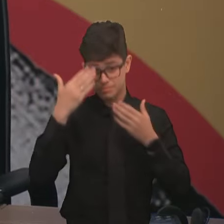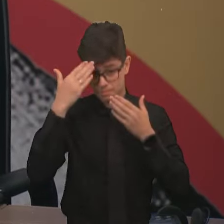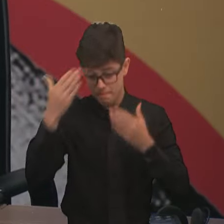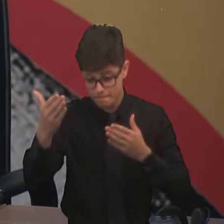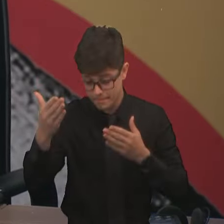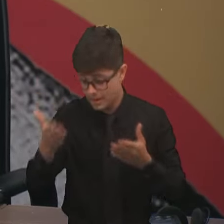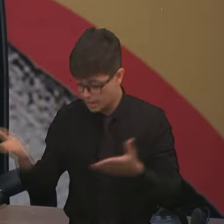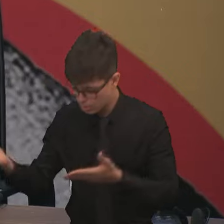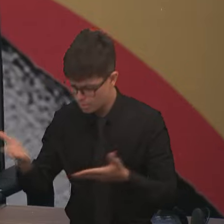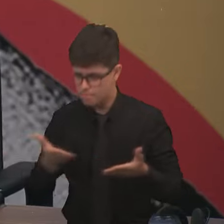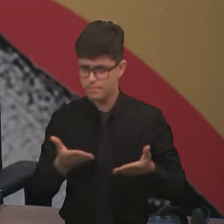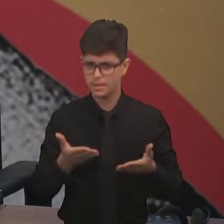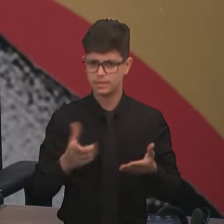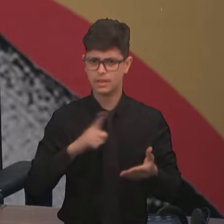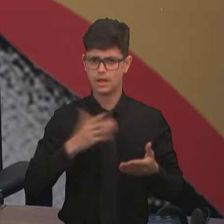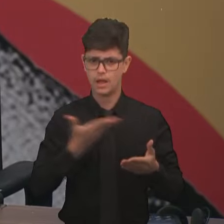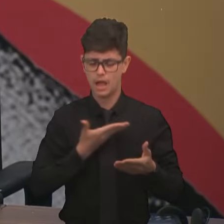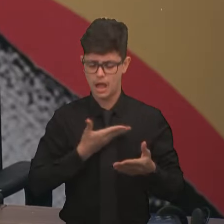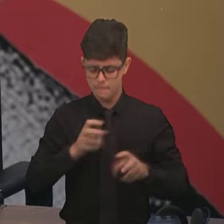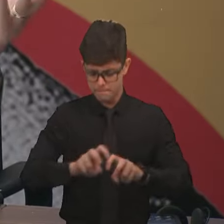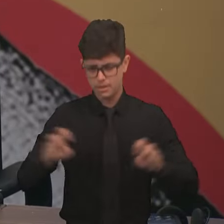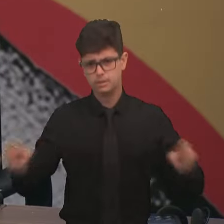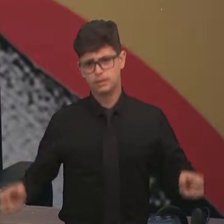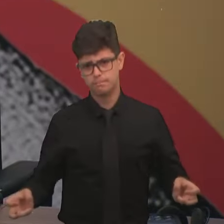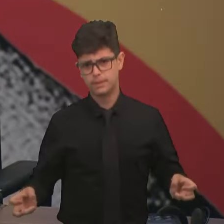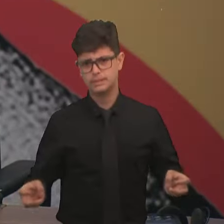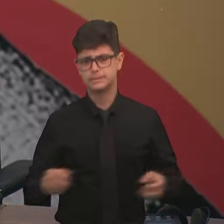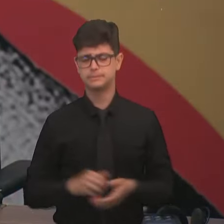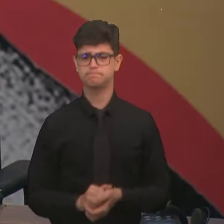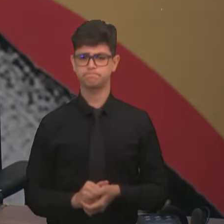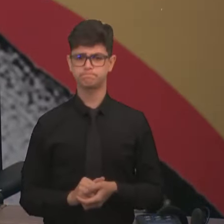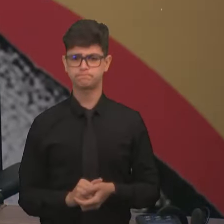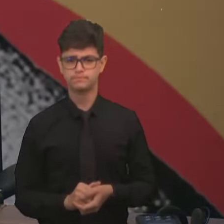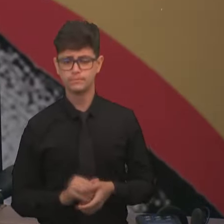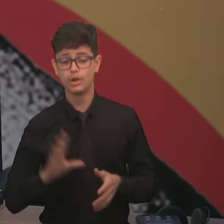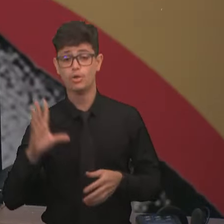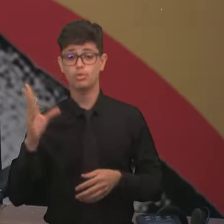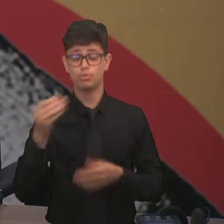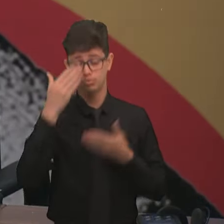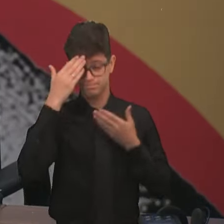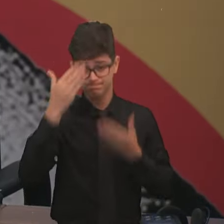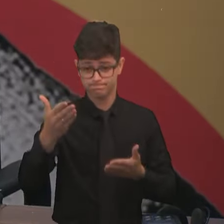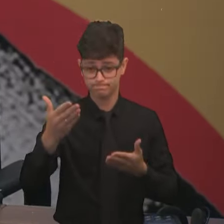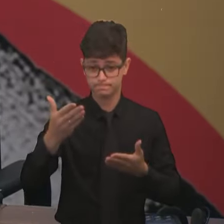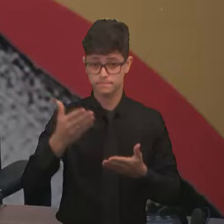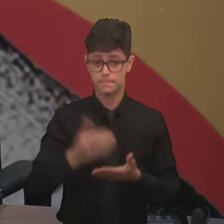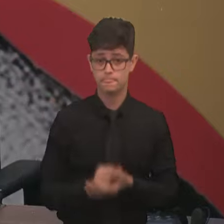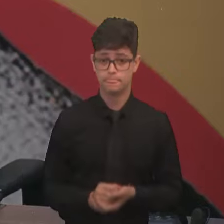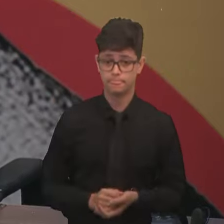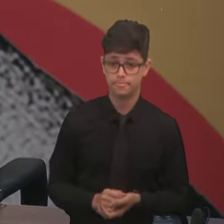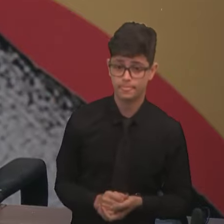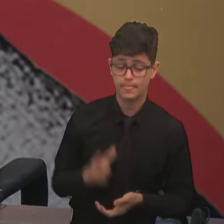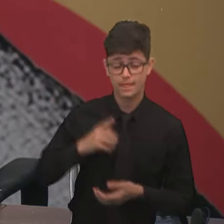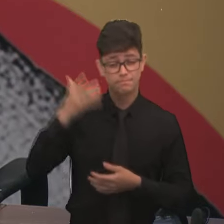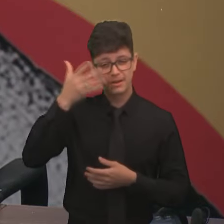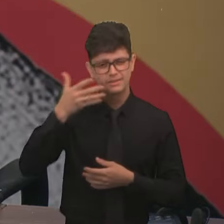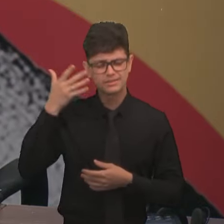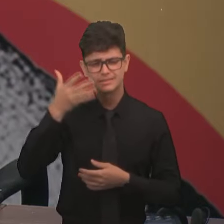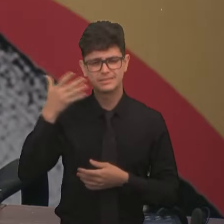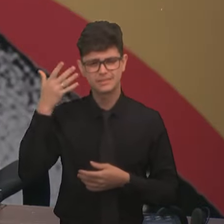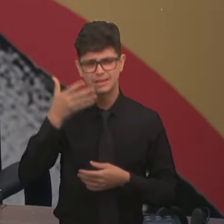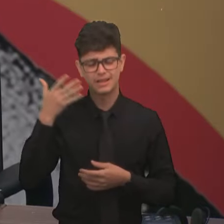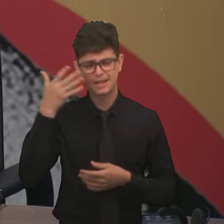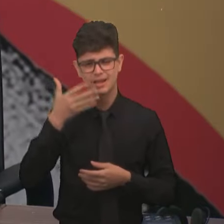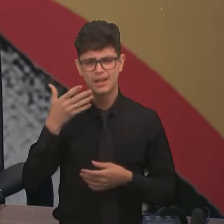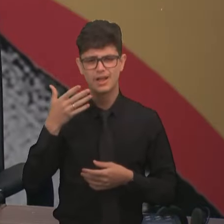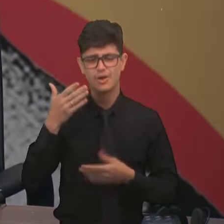Saludo a la colega Guillermo Caputo Basto y a todos los oradores